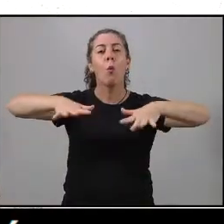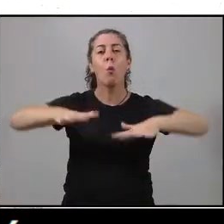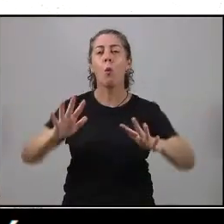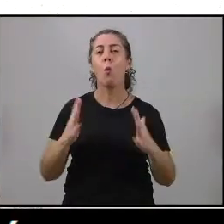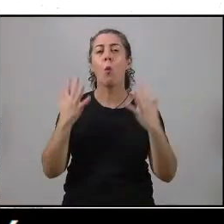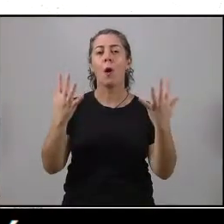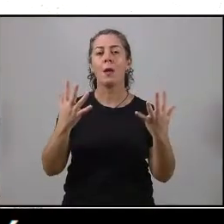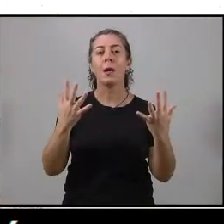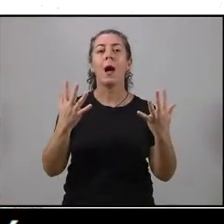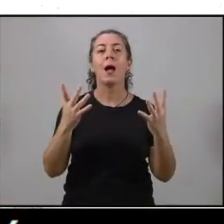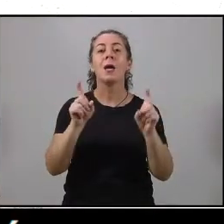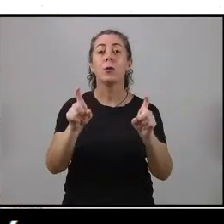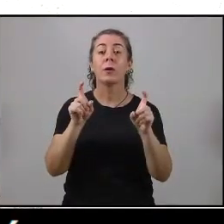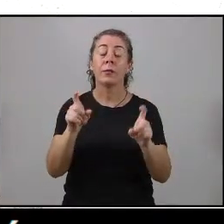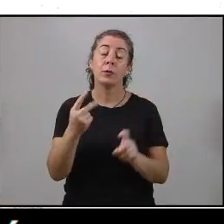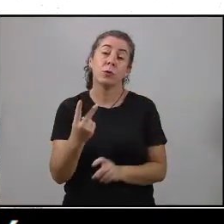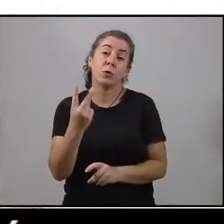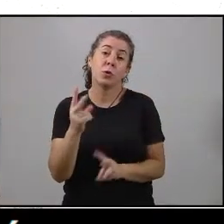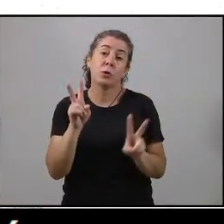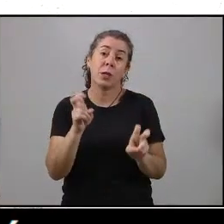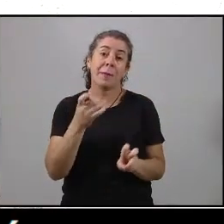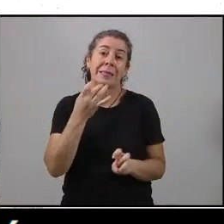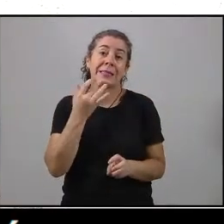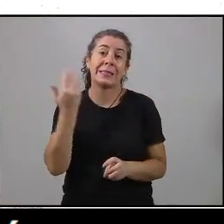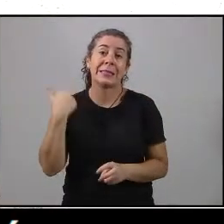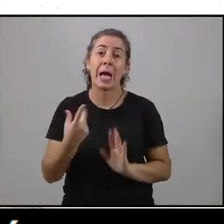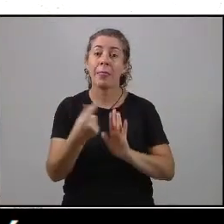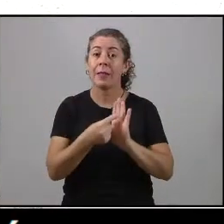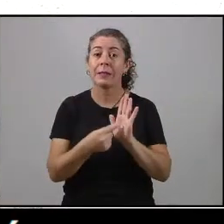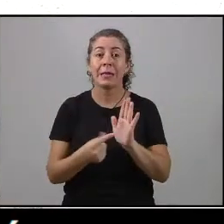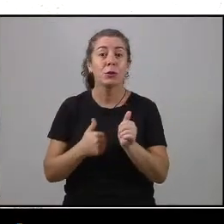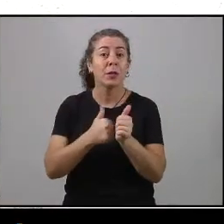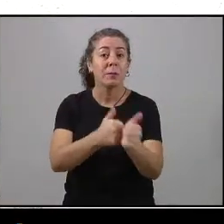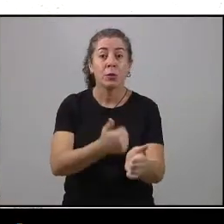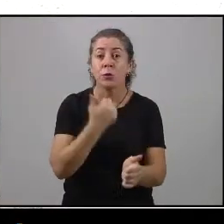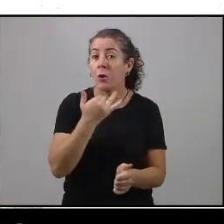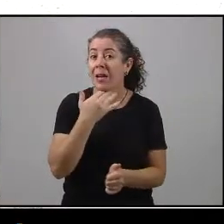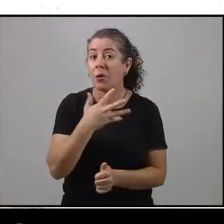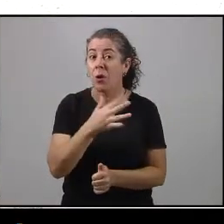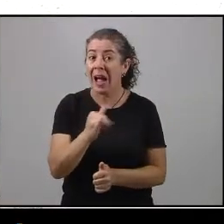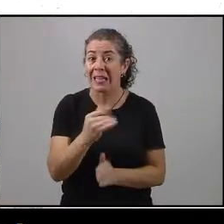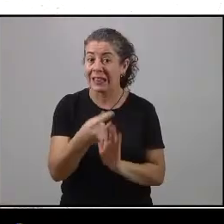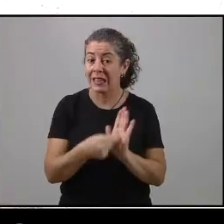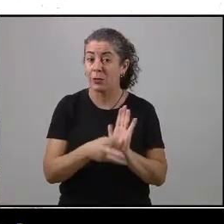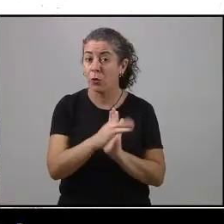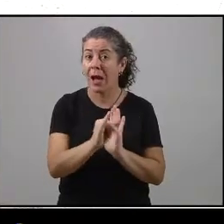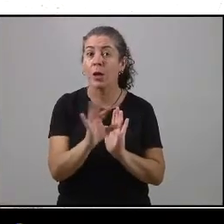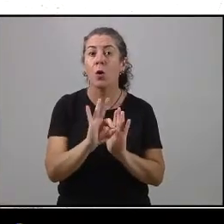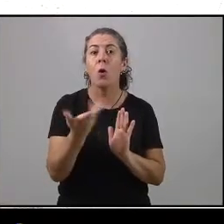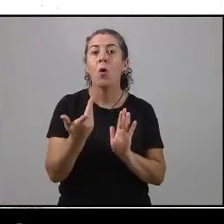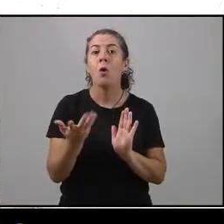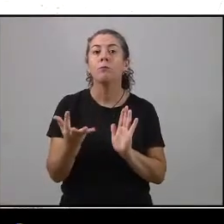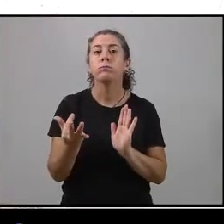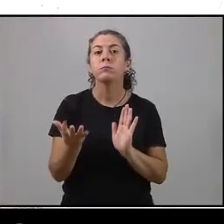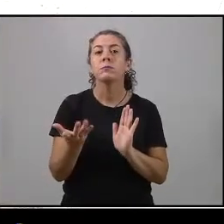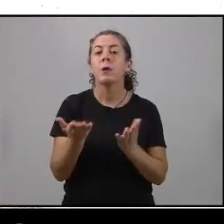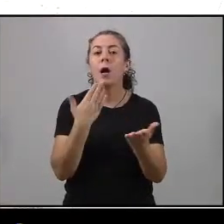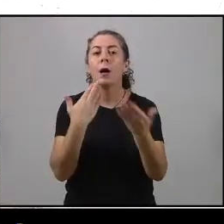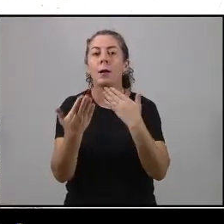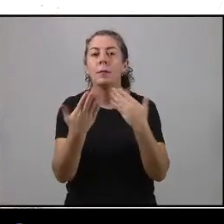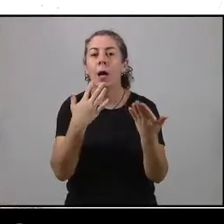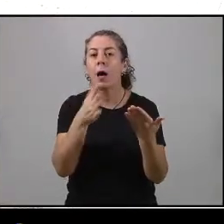dos cuestiones sobre ese asunto, si tienen algún dato ya de seguimiento hasta ahora, ¿Sí? Y si ha habido algún acercamiento de